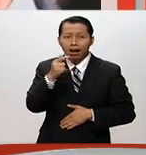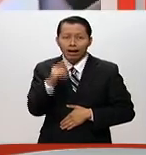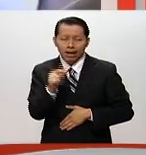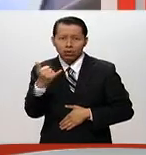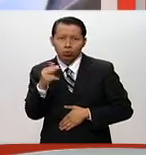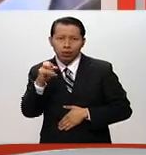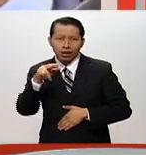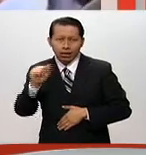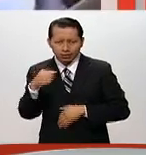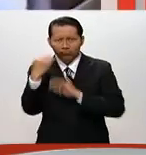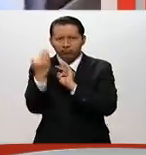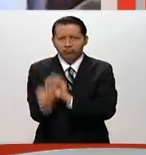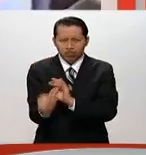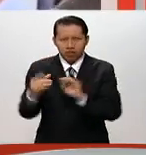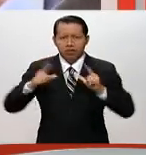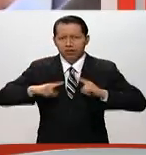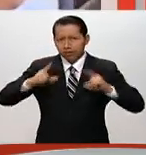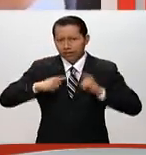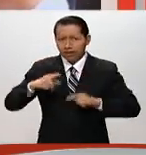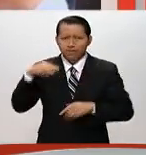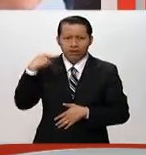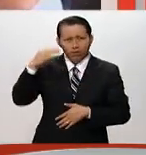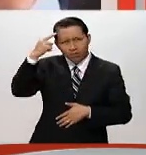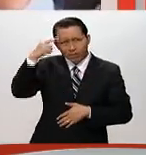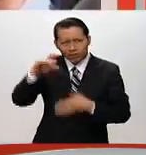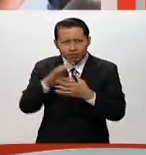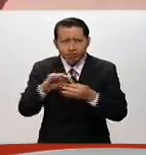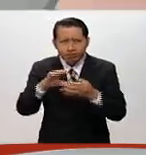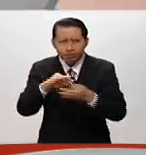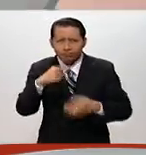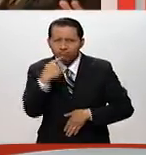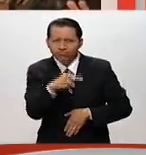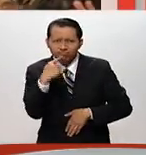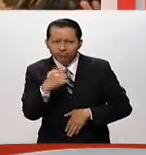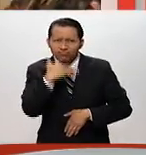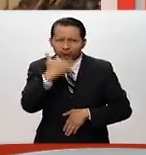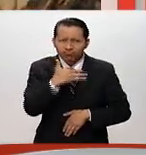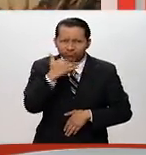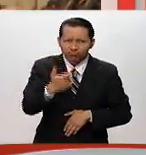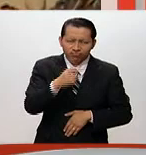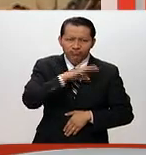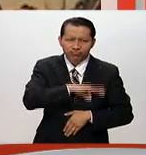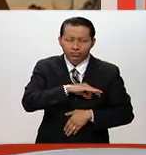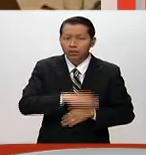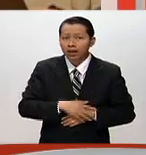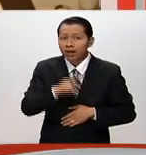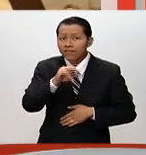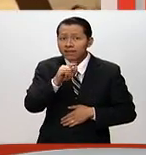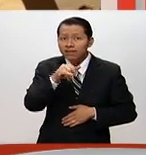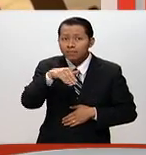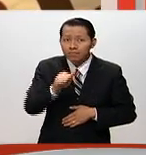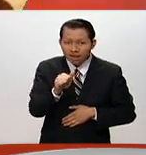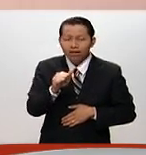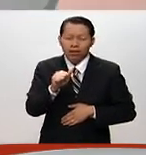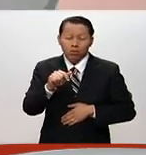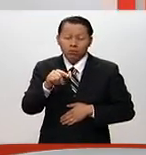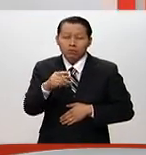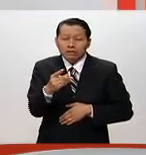Veracruz para hacerle frente a las acusaciones de corrupción en su contra. Dilma Rousseff a un paso de ser